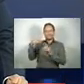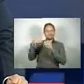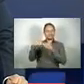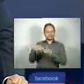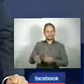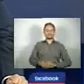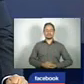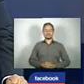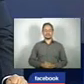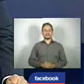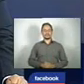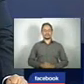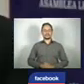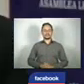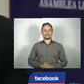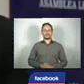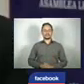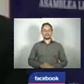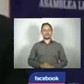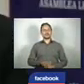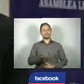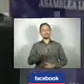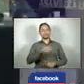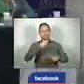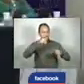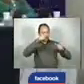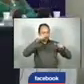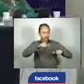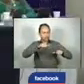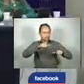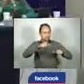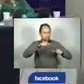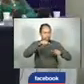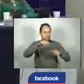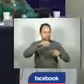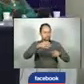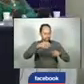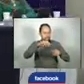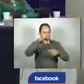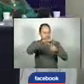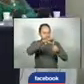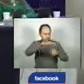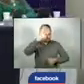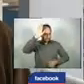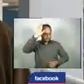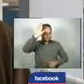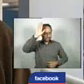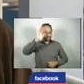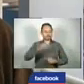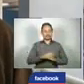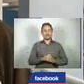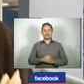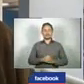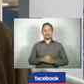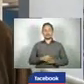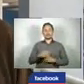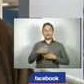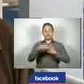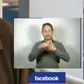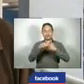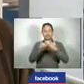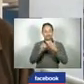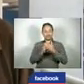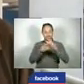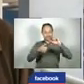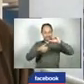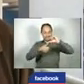siguiente nota. Los que estén a favor, emitir su voto. El diputado del Parlamento